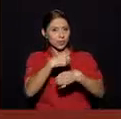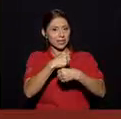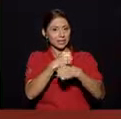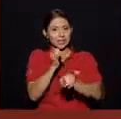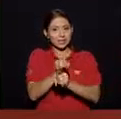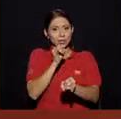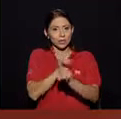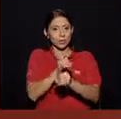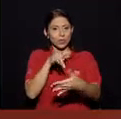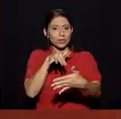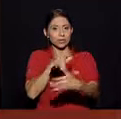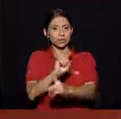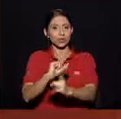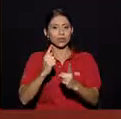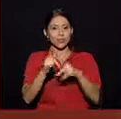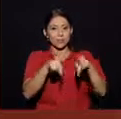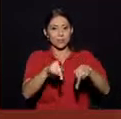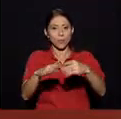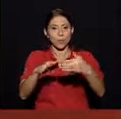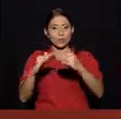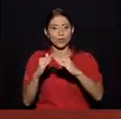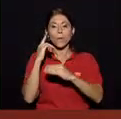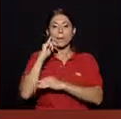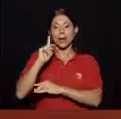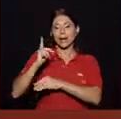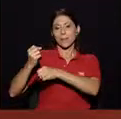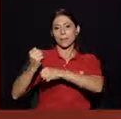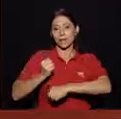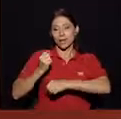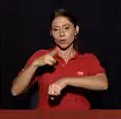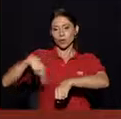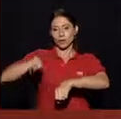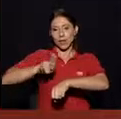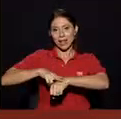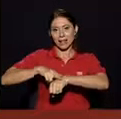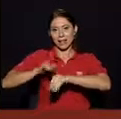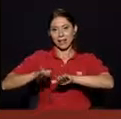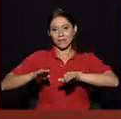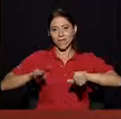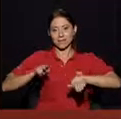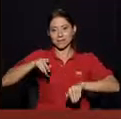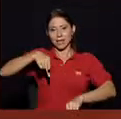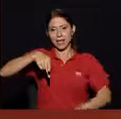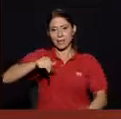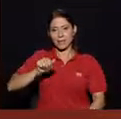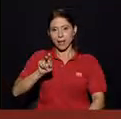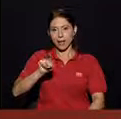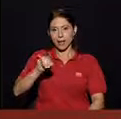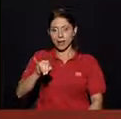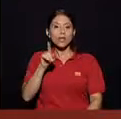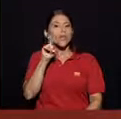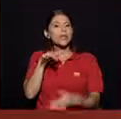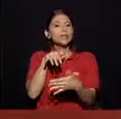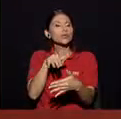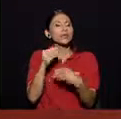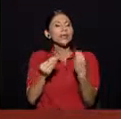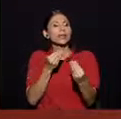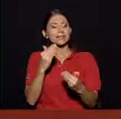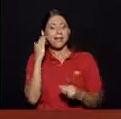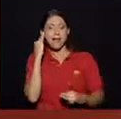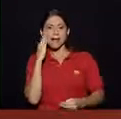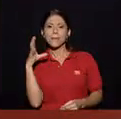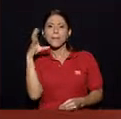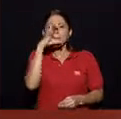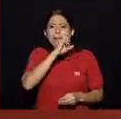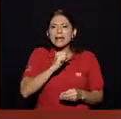el Instituto de Estudios Sociales y Población para el Patronato Nacional de la Infancia. Uno de los estudios es percepciones acerca de la violencia contra las niñas y la